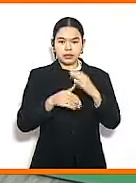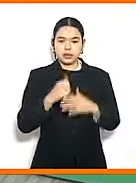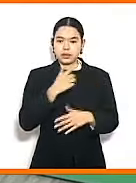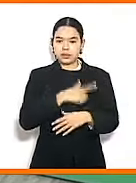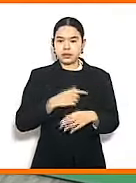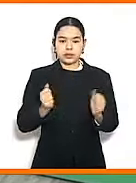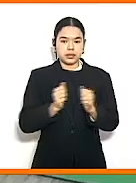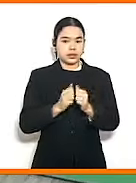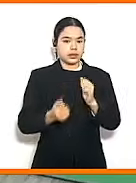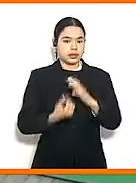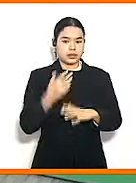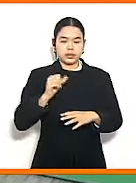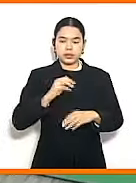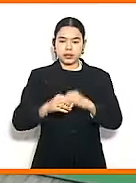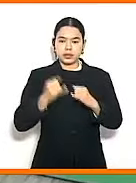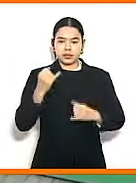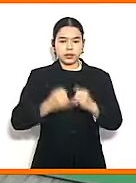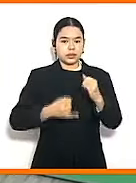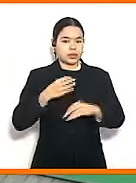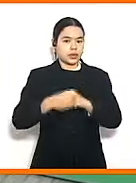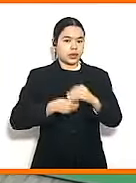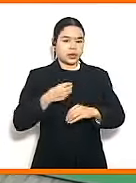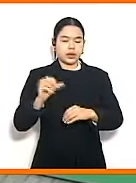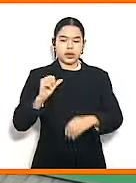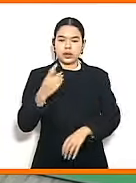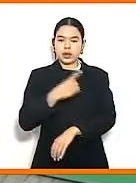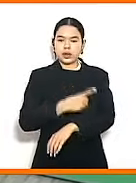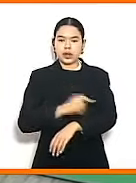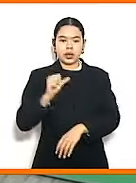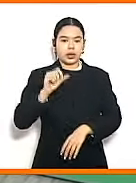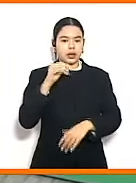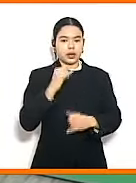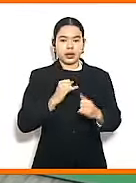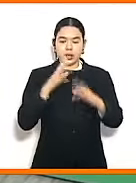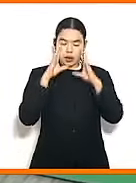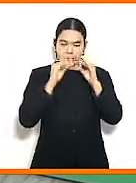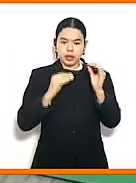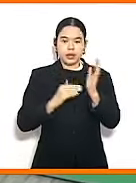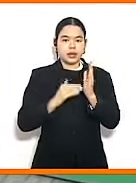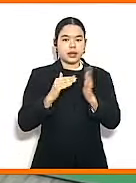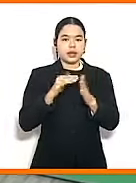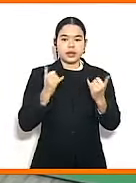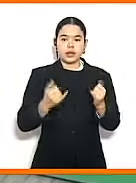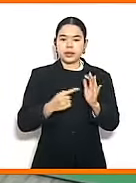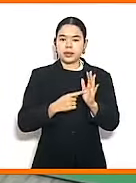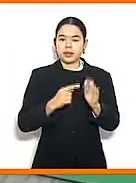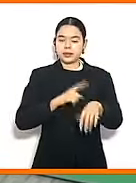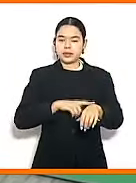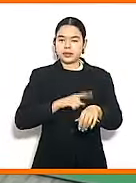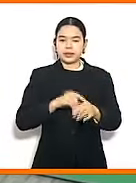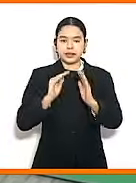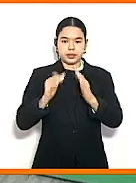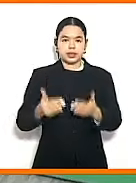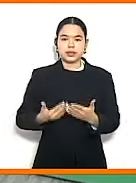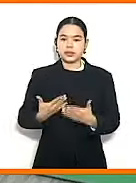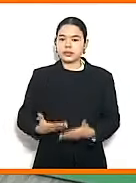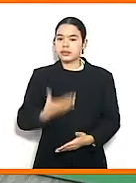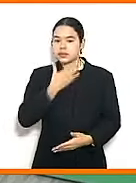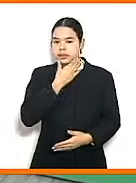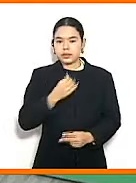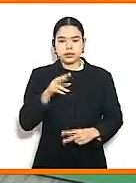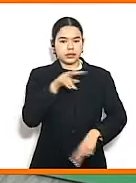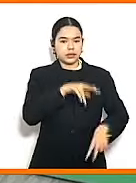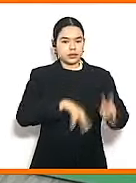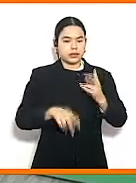estarte acompañando ya en nuestro último sorteo del día. Hoy es nuestra noche millonaria y en este momento quiero darle la bienvenida a nuestro abogado y notario